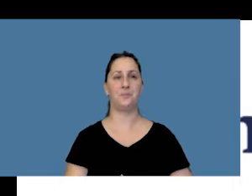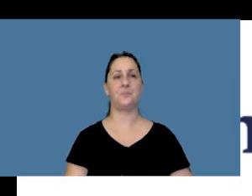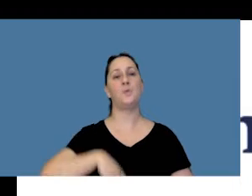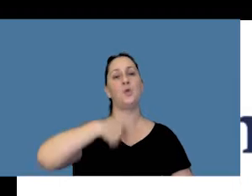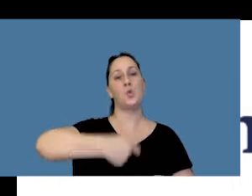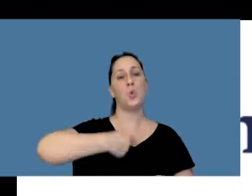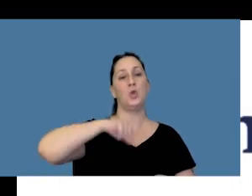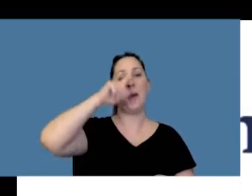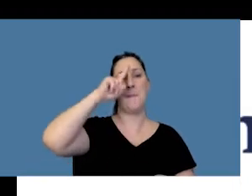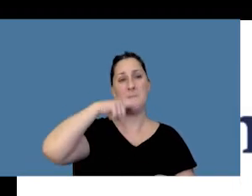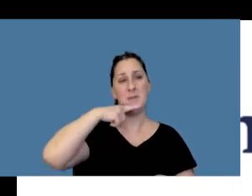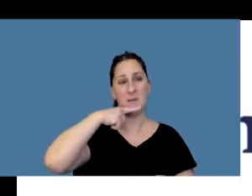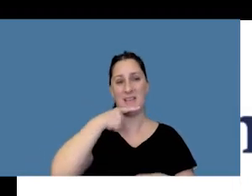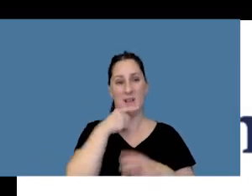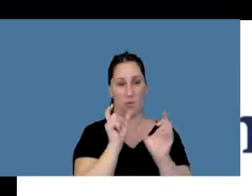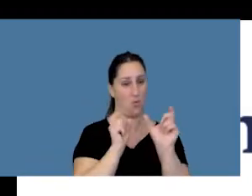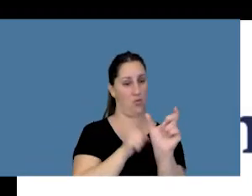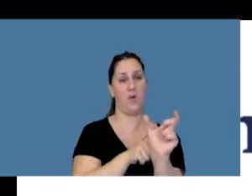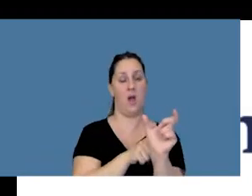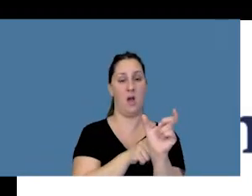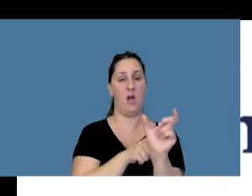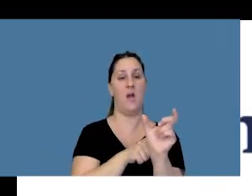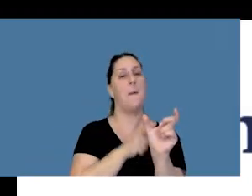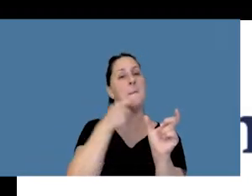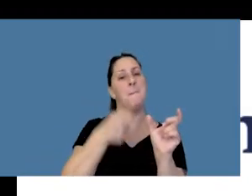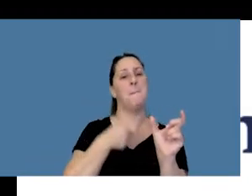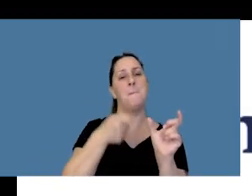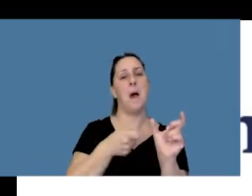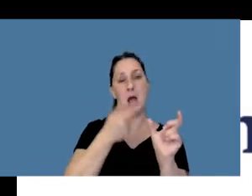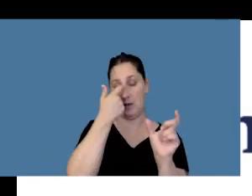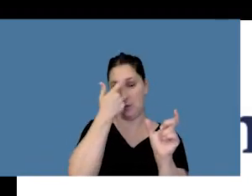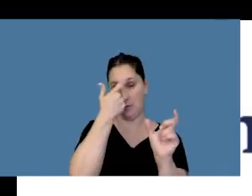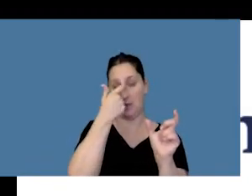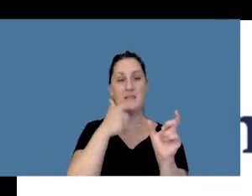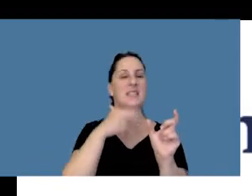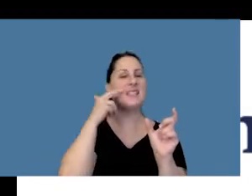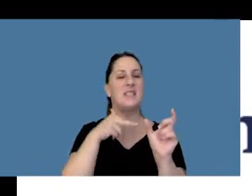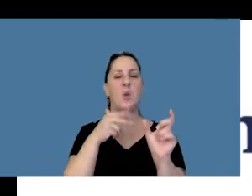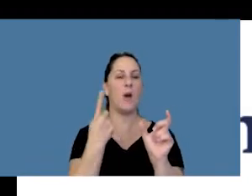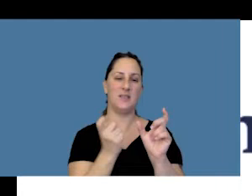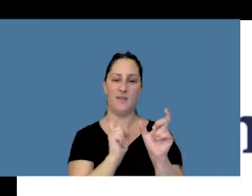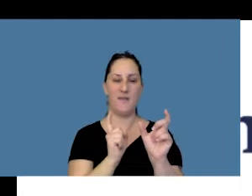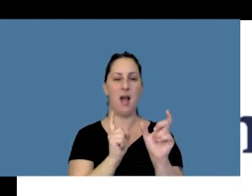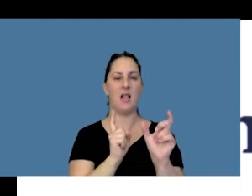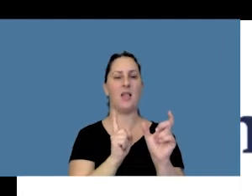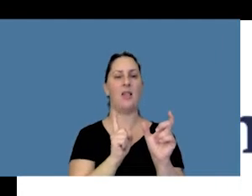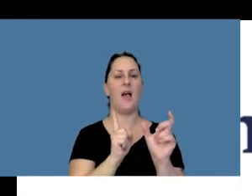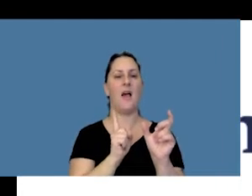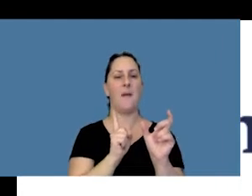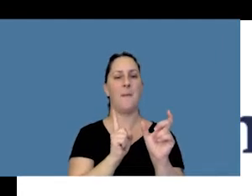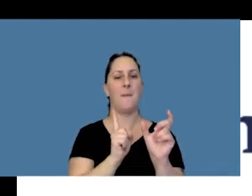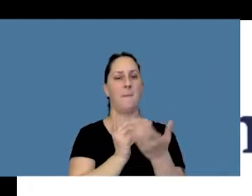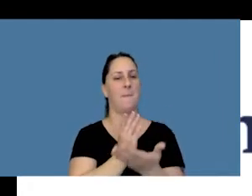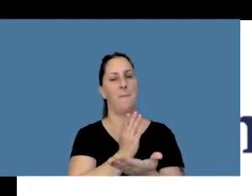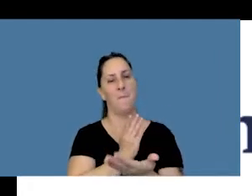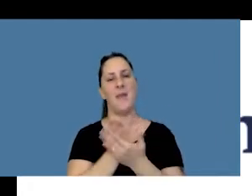mensual indivisible esté pagando ese pequeño contribuyente sin necesidad de, digamos, recurrir a